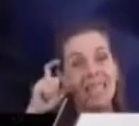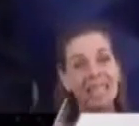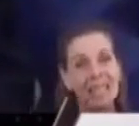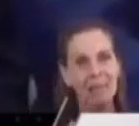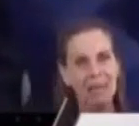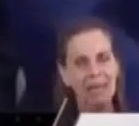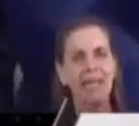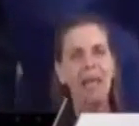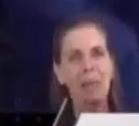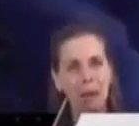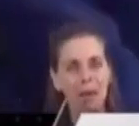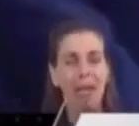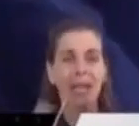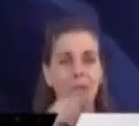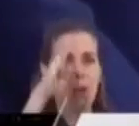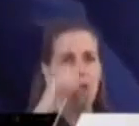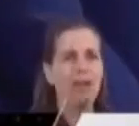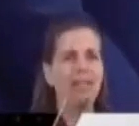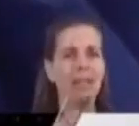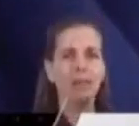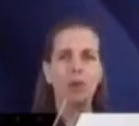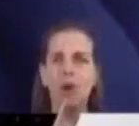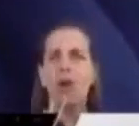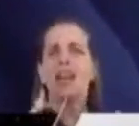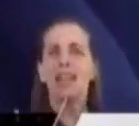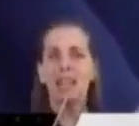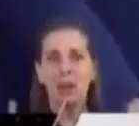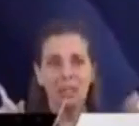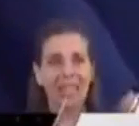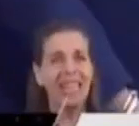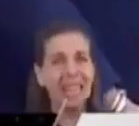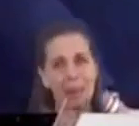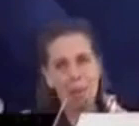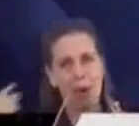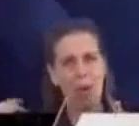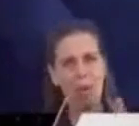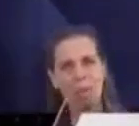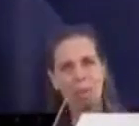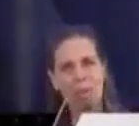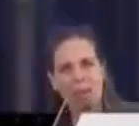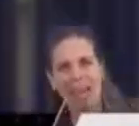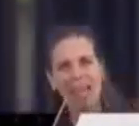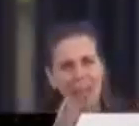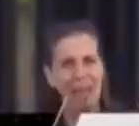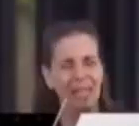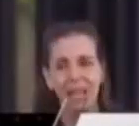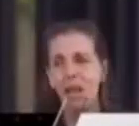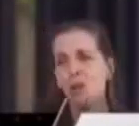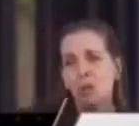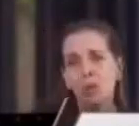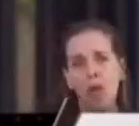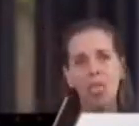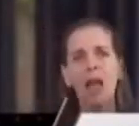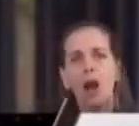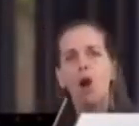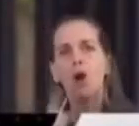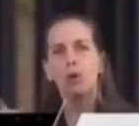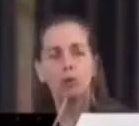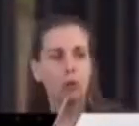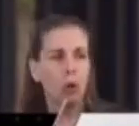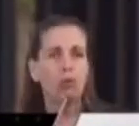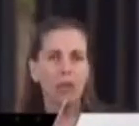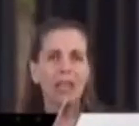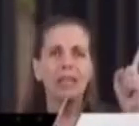nuestras fuerzas armadas les digo ese tiempo se ha acabado ustedes son motivo de orgullo para nuestra nación y en esta Nueva